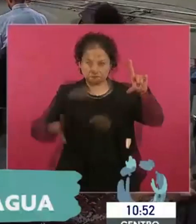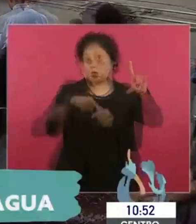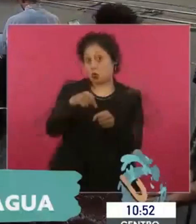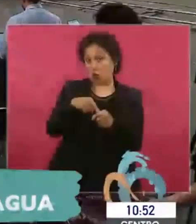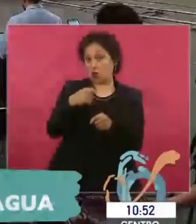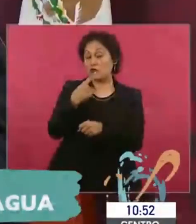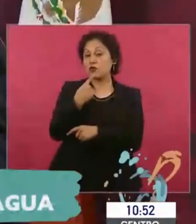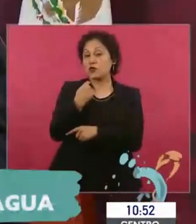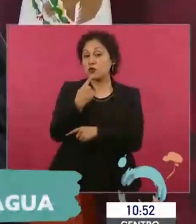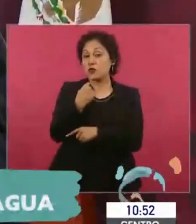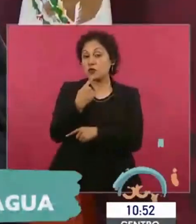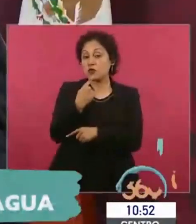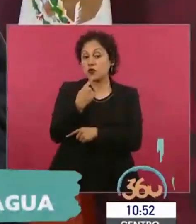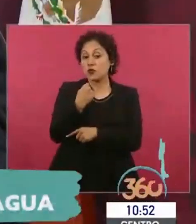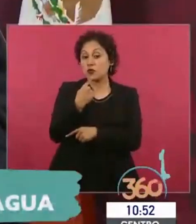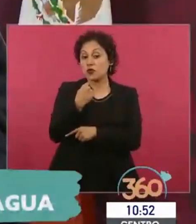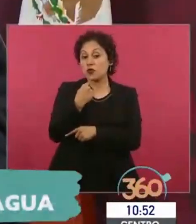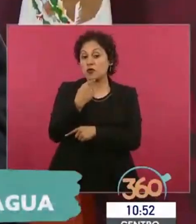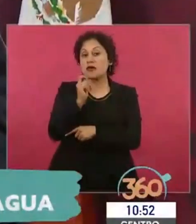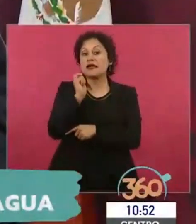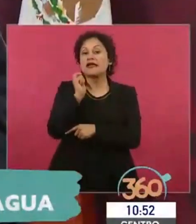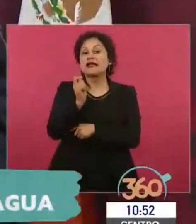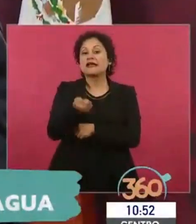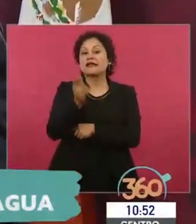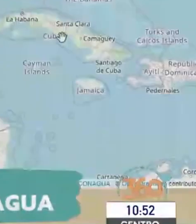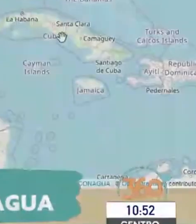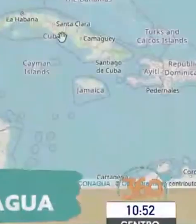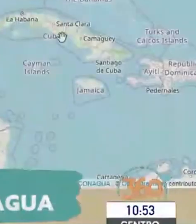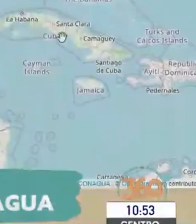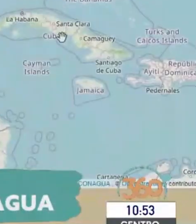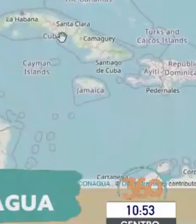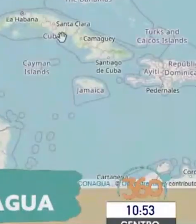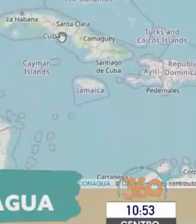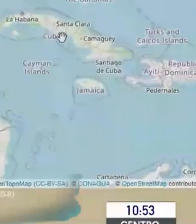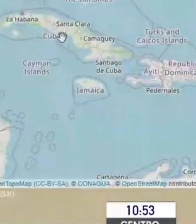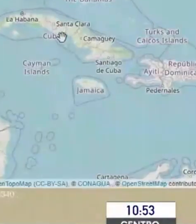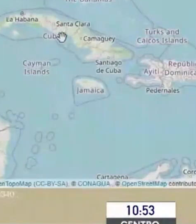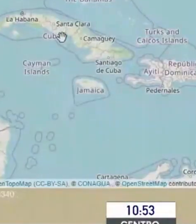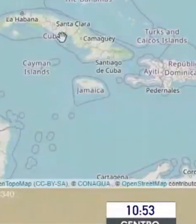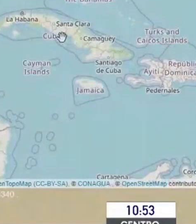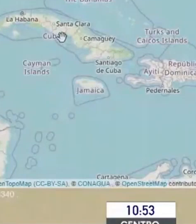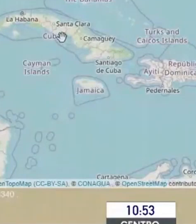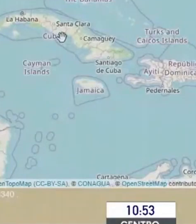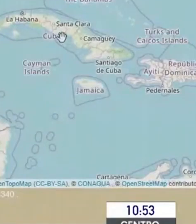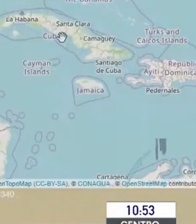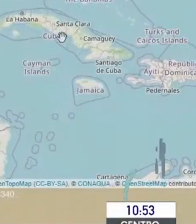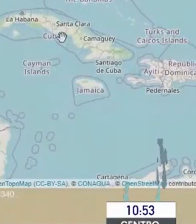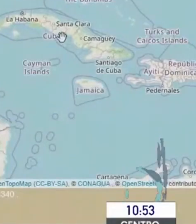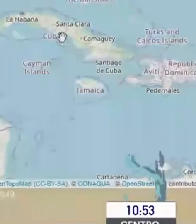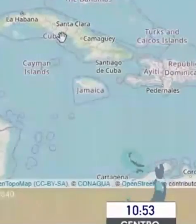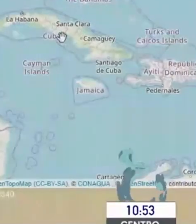que está en rojo significa agotamiento ya de mantos eso Hay que cuidarlo